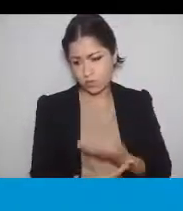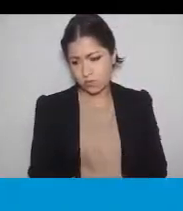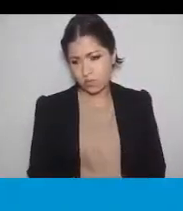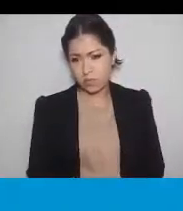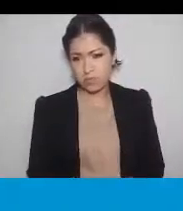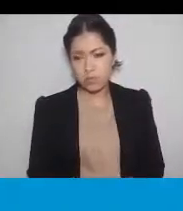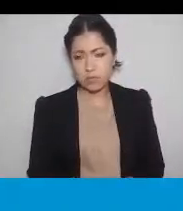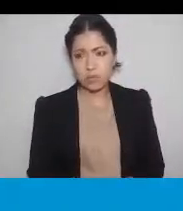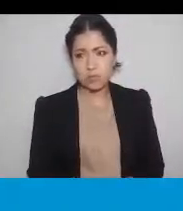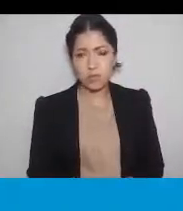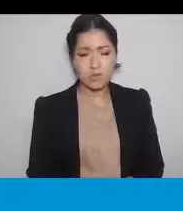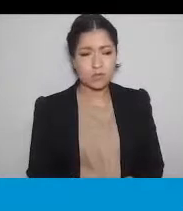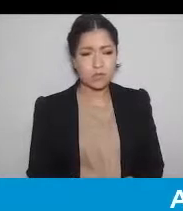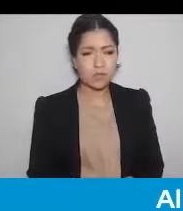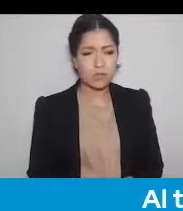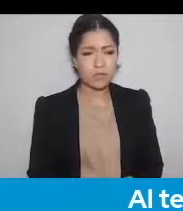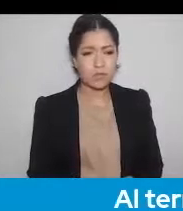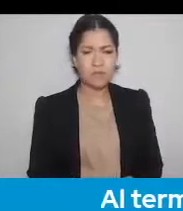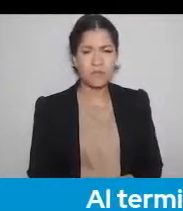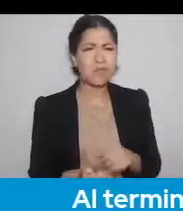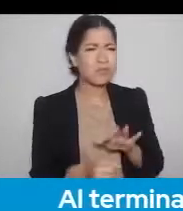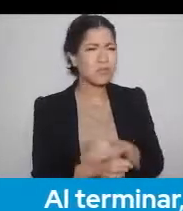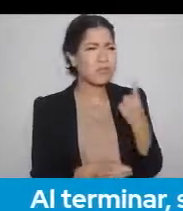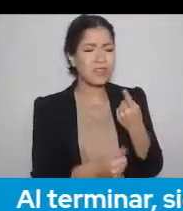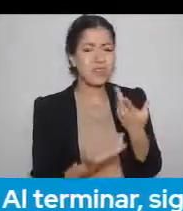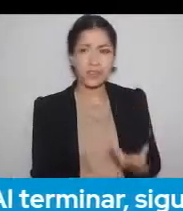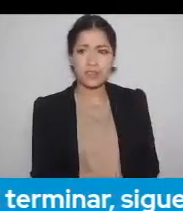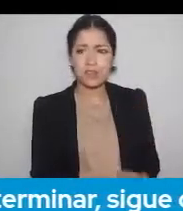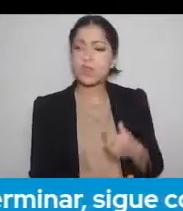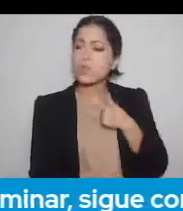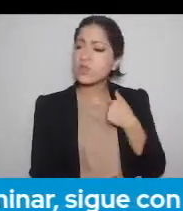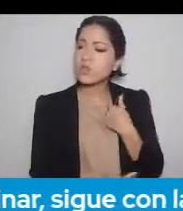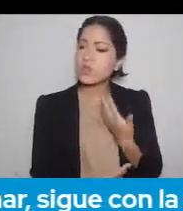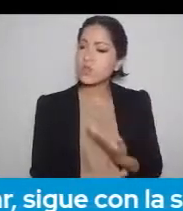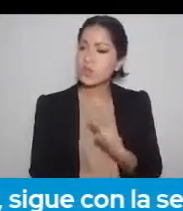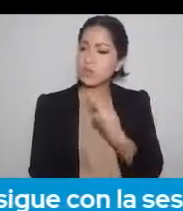De haber amado a tu madre como a nadie en el mundo y de no haber seguido con ella.